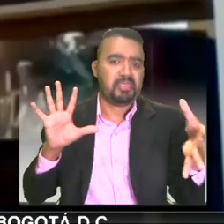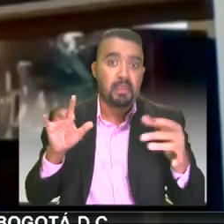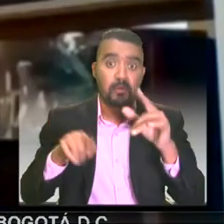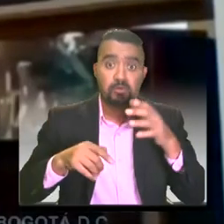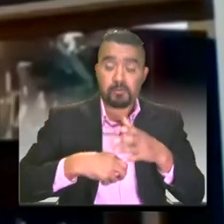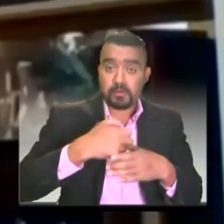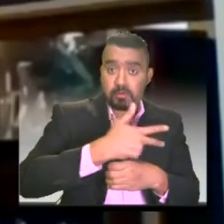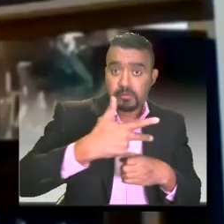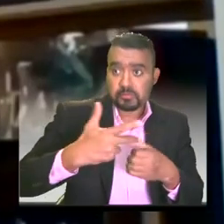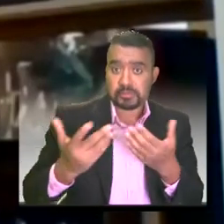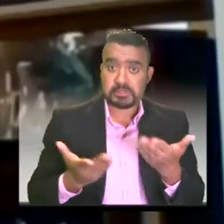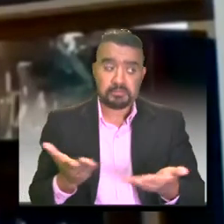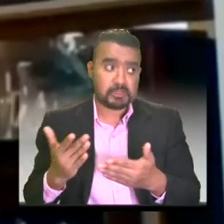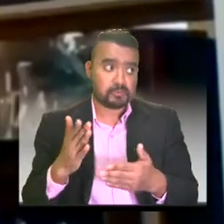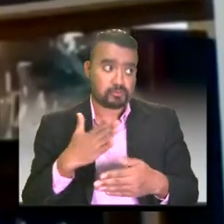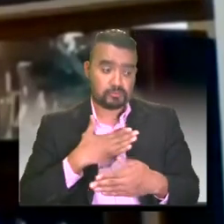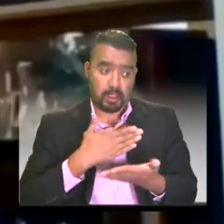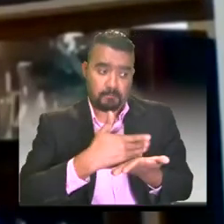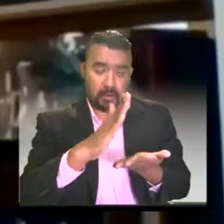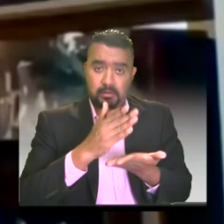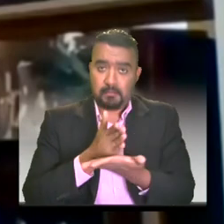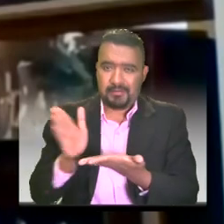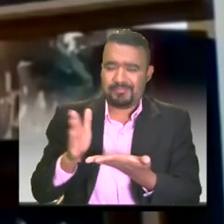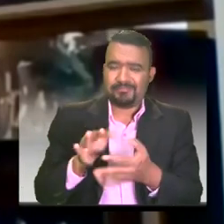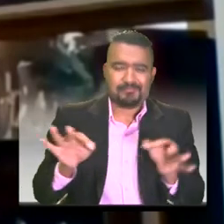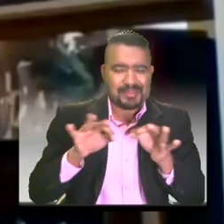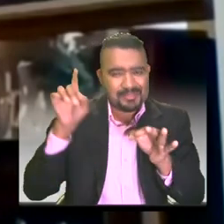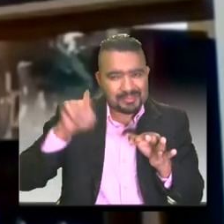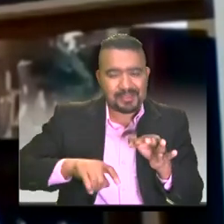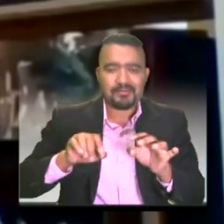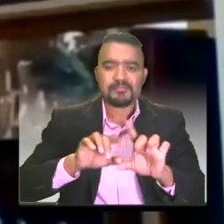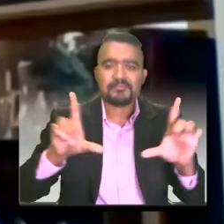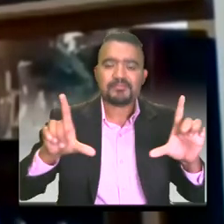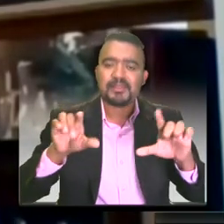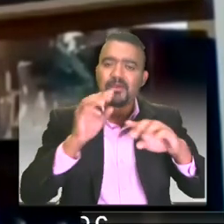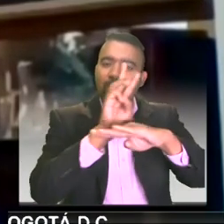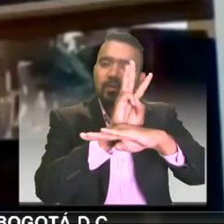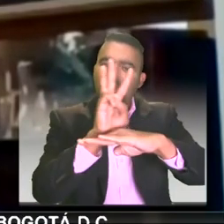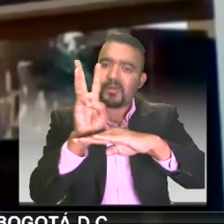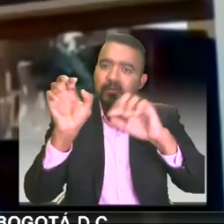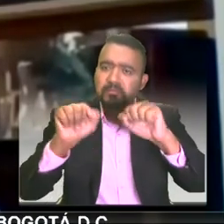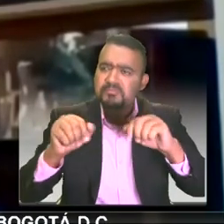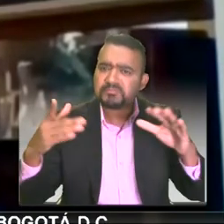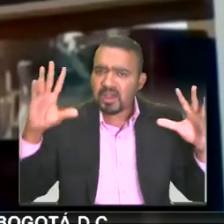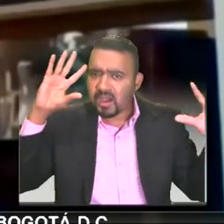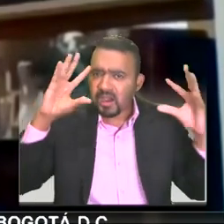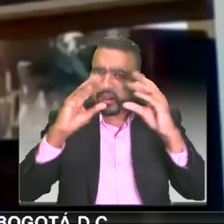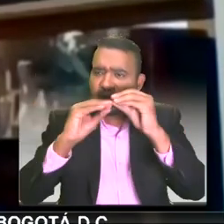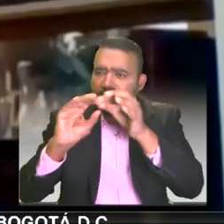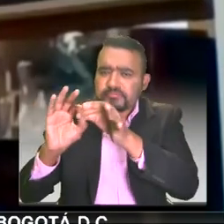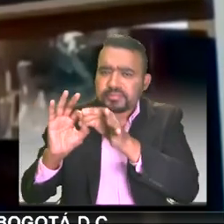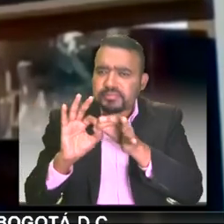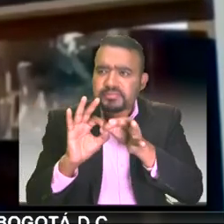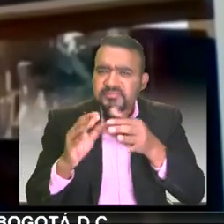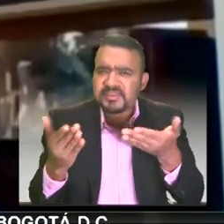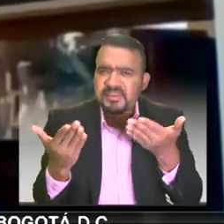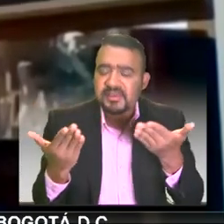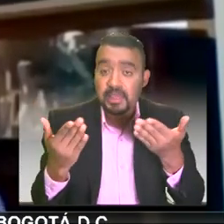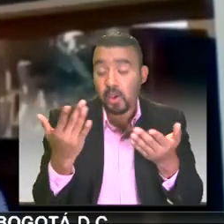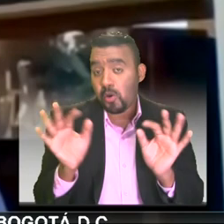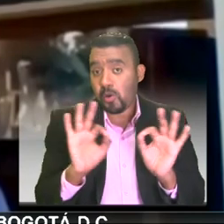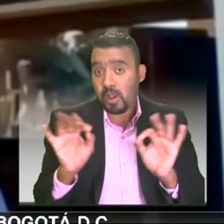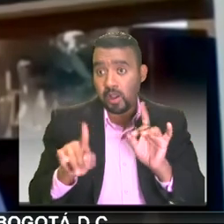estrategias de comercialización a través del comercio electrónico también utilizar las estrategias